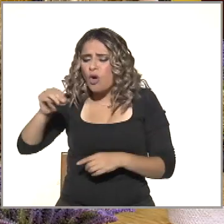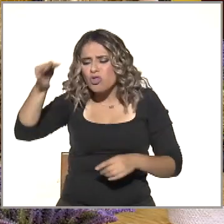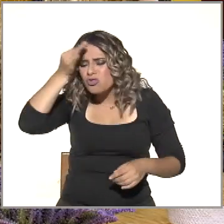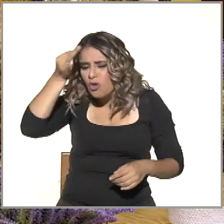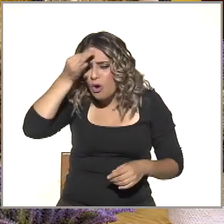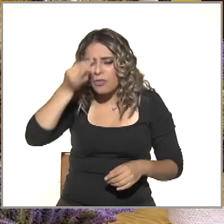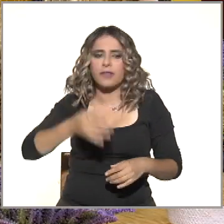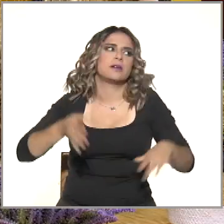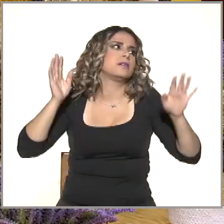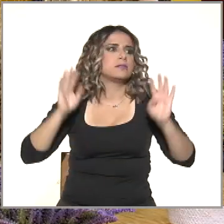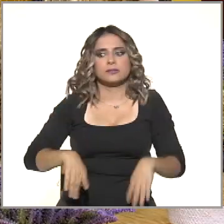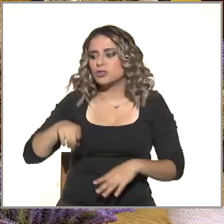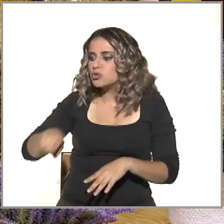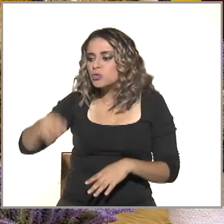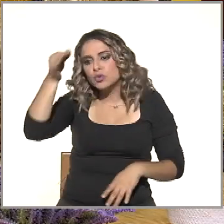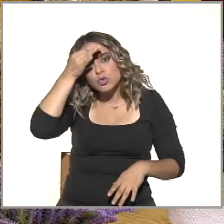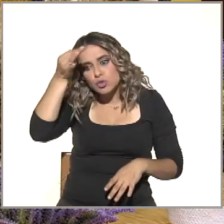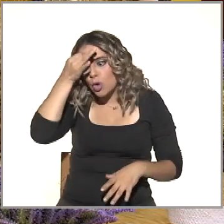qué tonta eres,